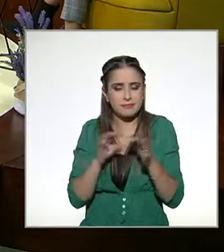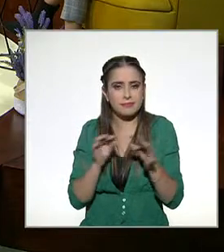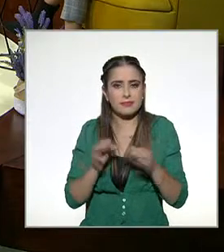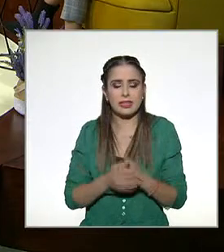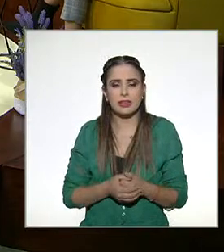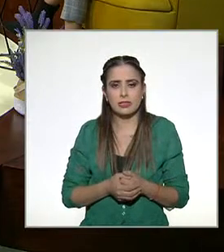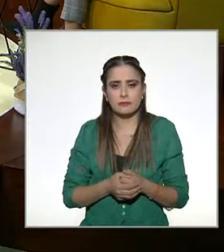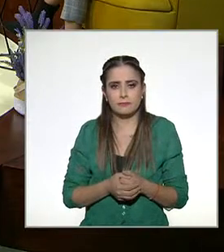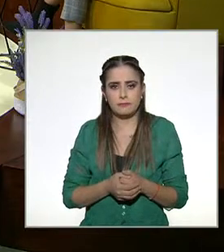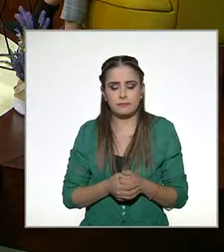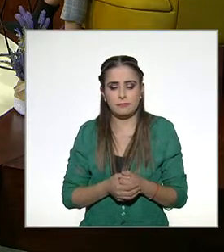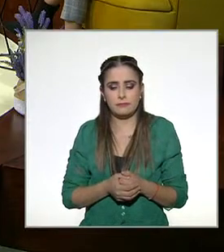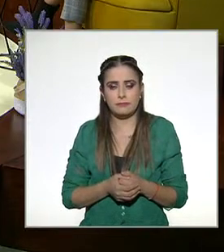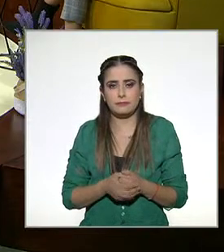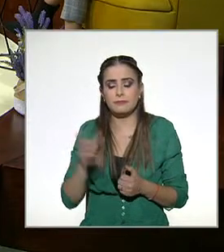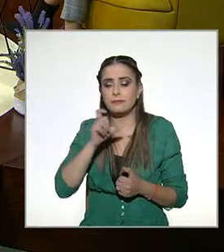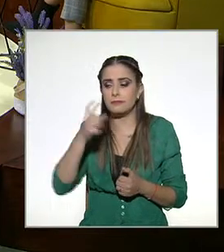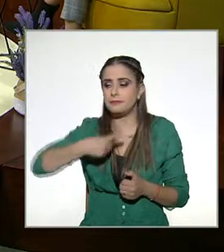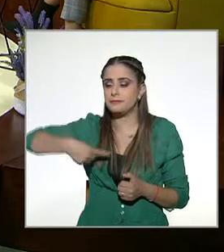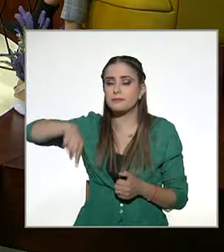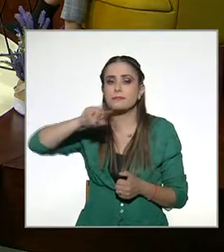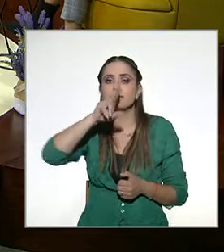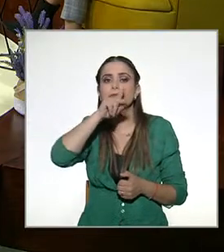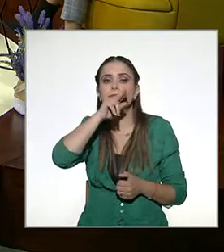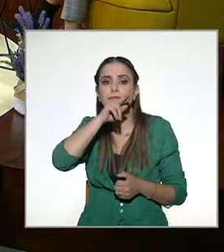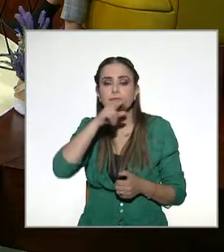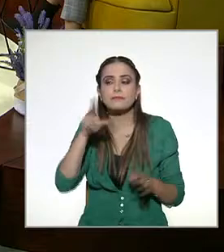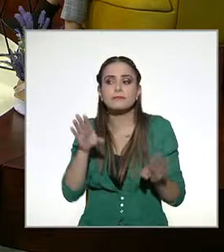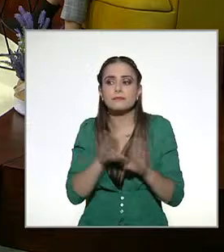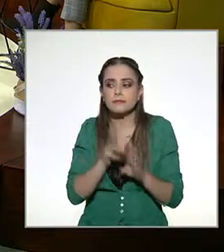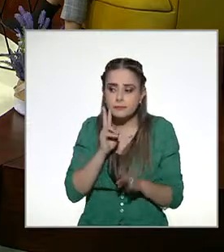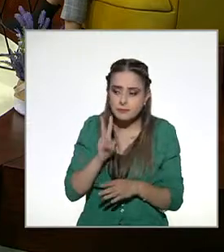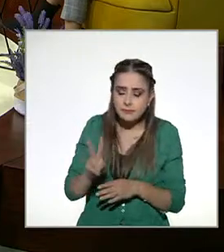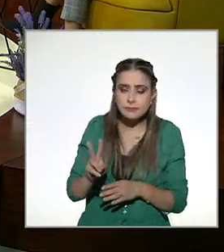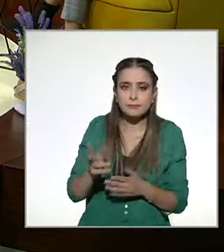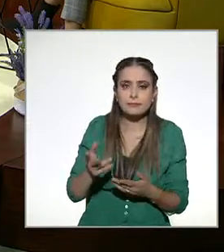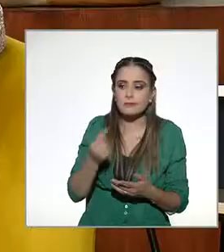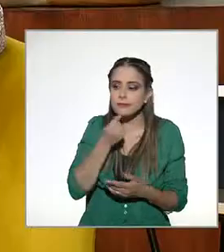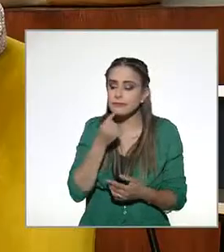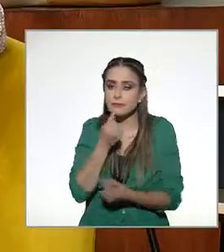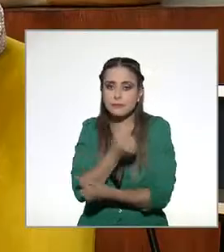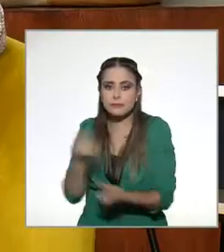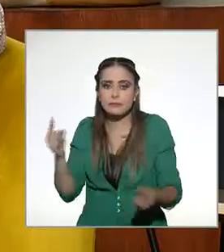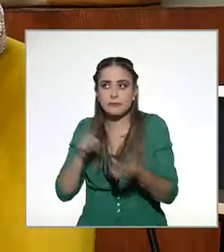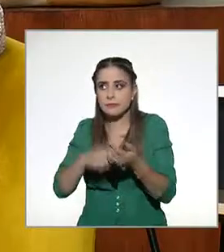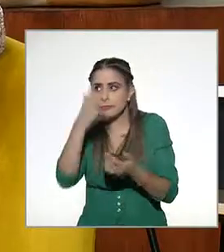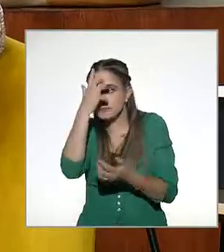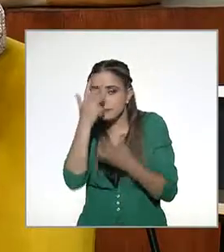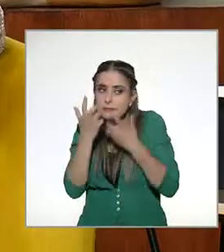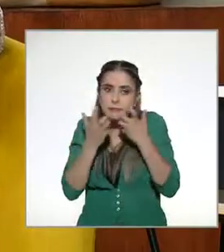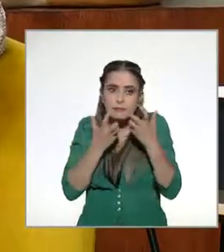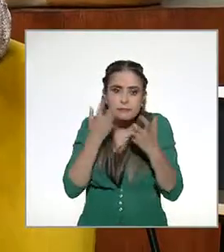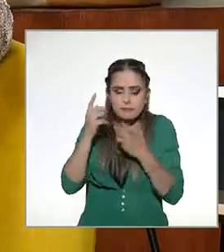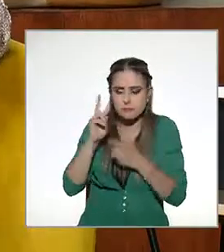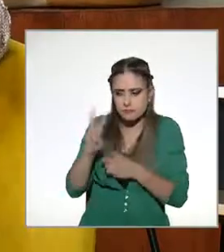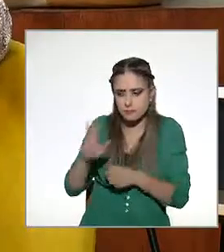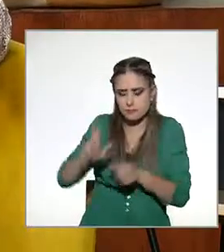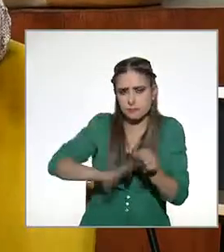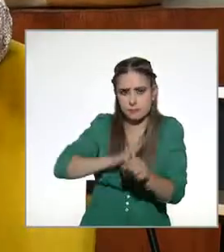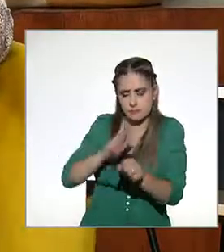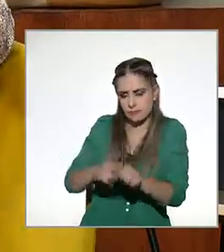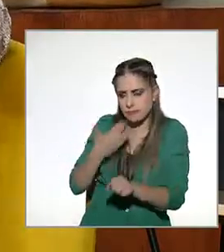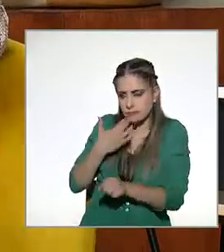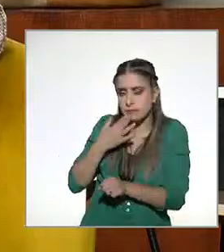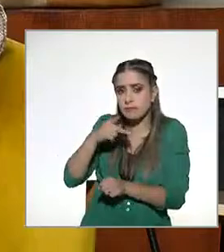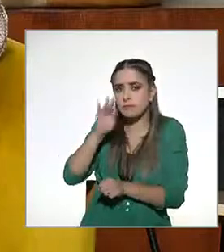cuándo preocuparnos. ¿Cómo saber hasta cuándo? De los niños introvertidos, ¿no? O sea, ¿hasta cuándo